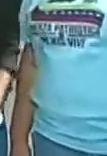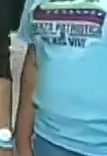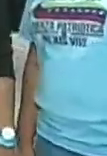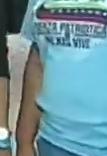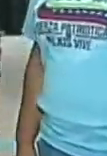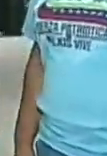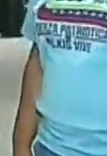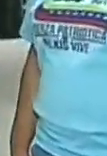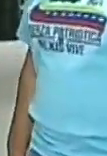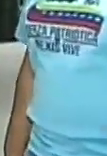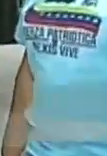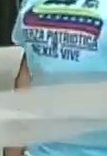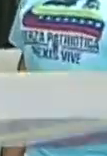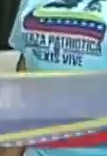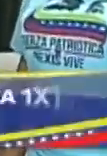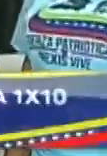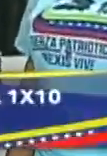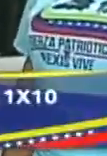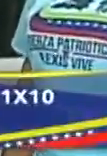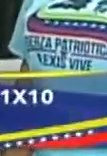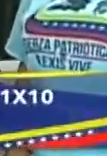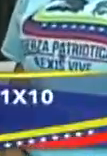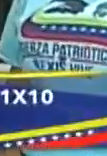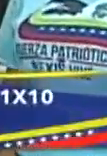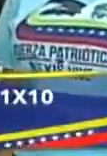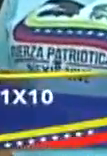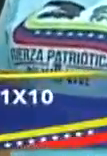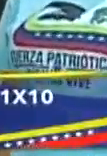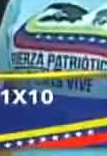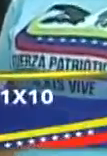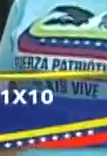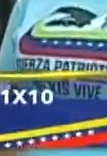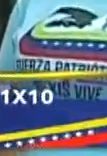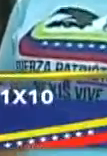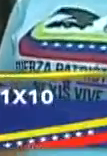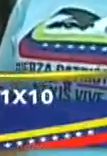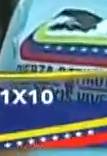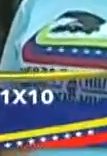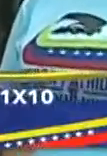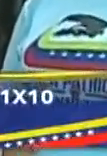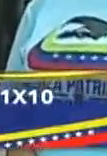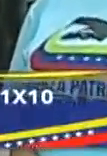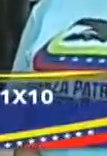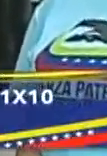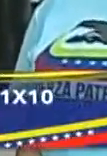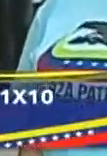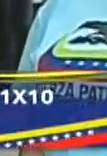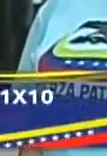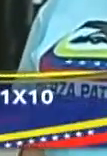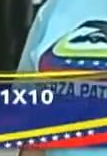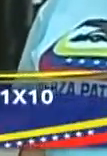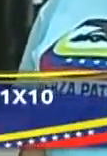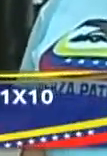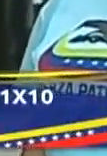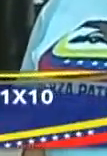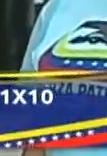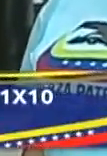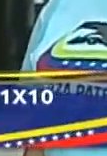avances, desplegando nuestras coordinadoras para avanzar en toda la recuperación de